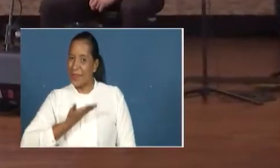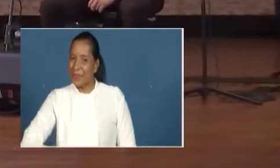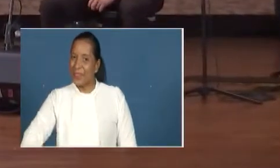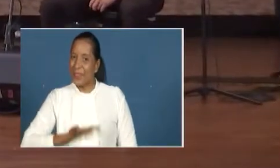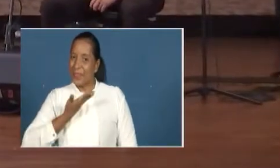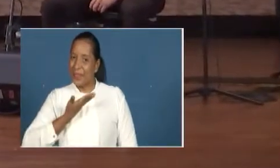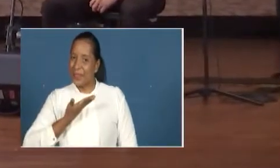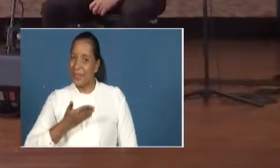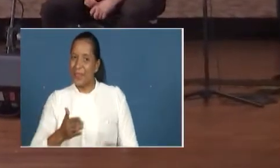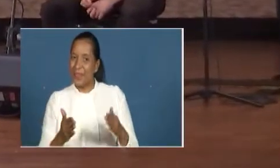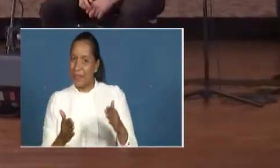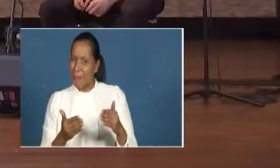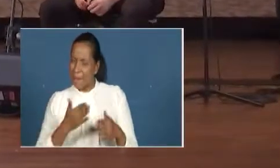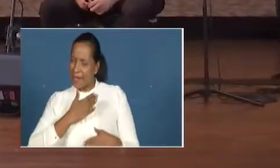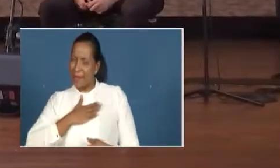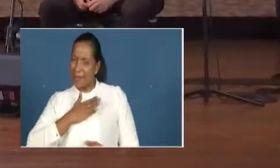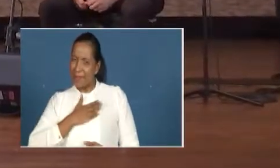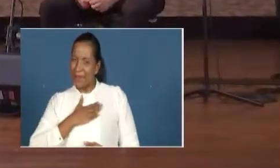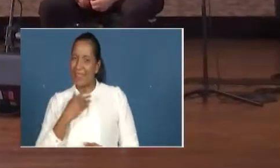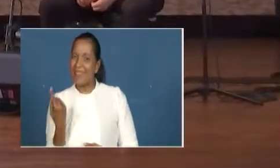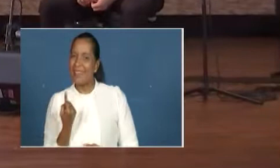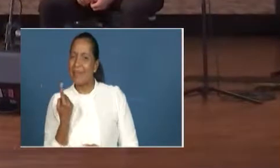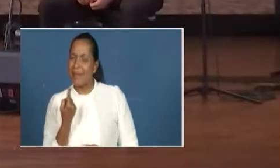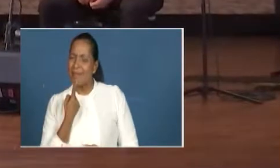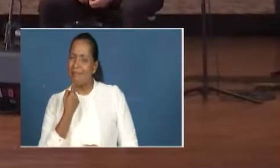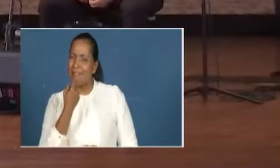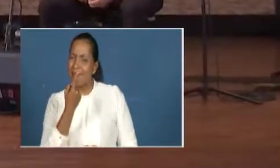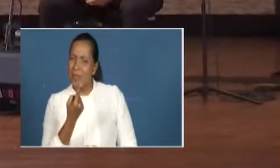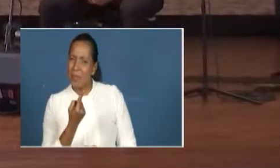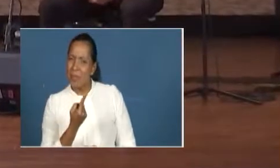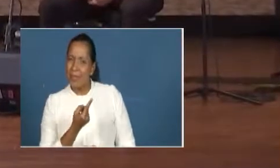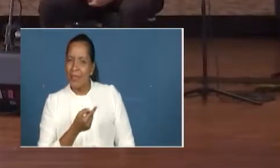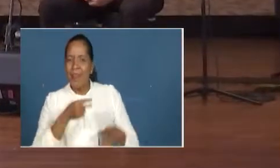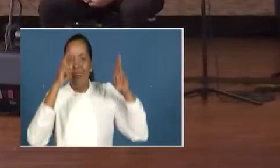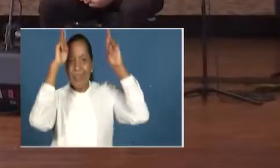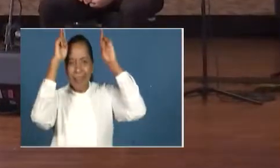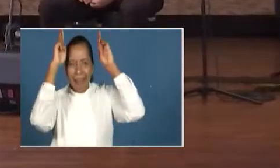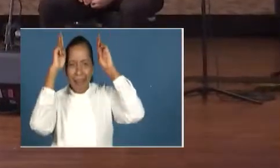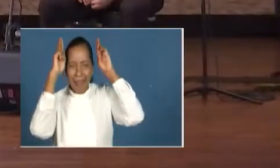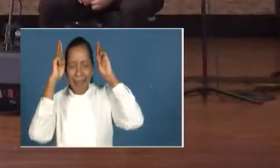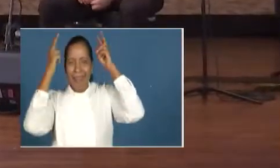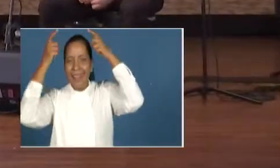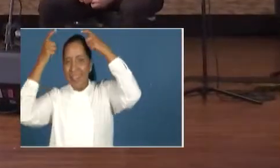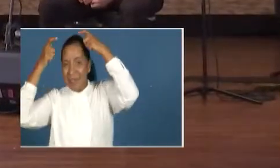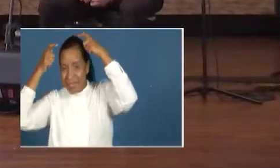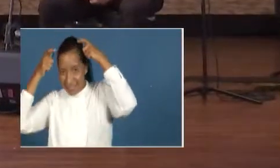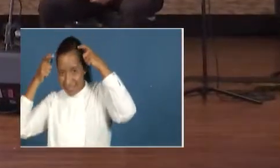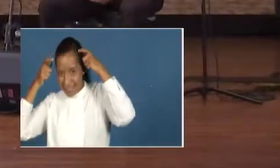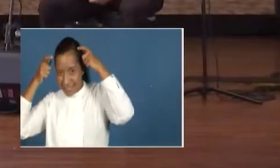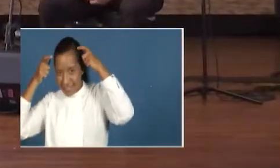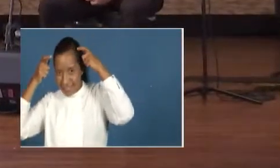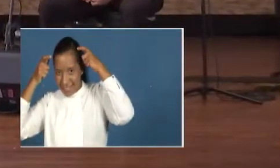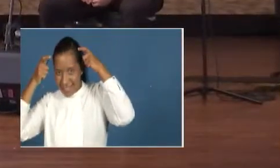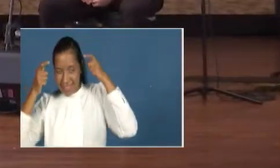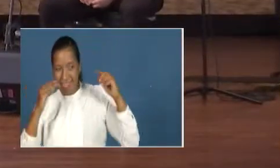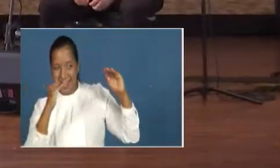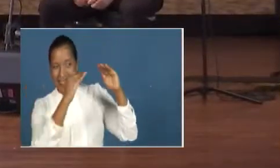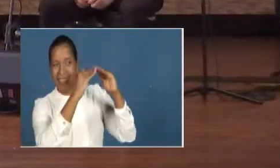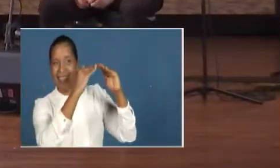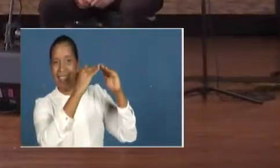orgullo para mí, porque yo siempre digo que esa es la reina, la princesa de la casa.